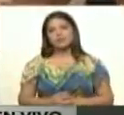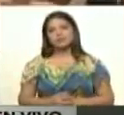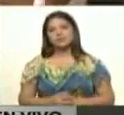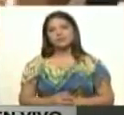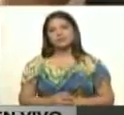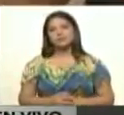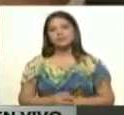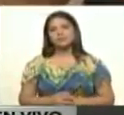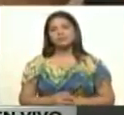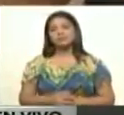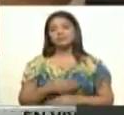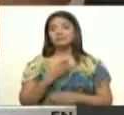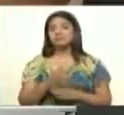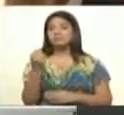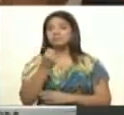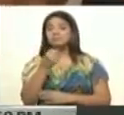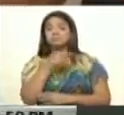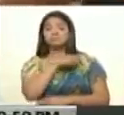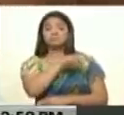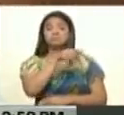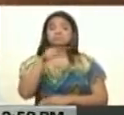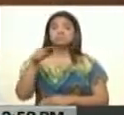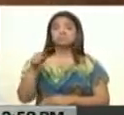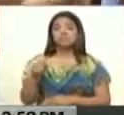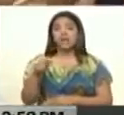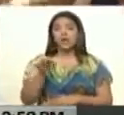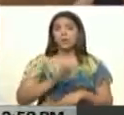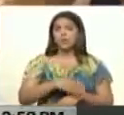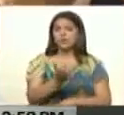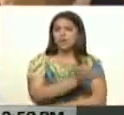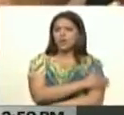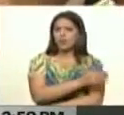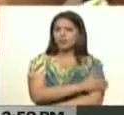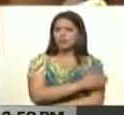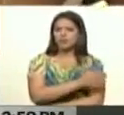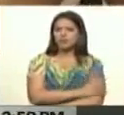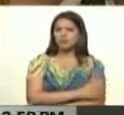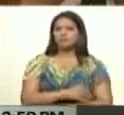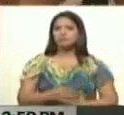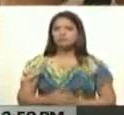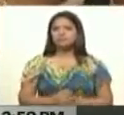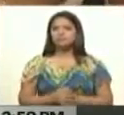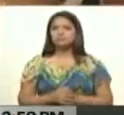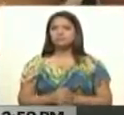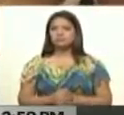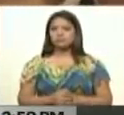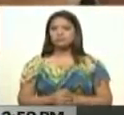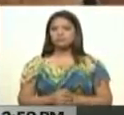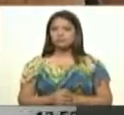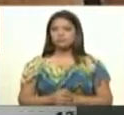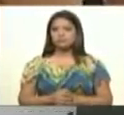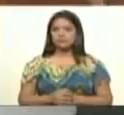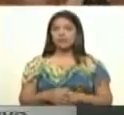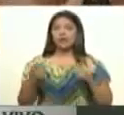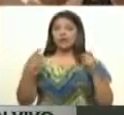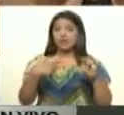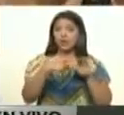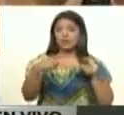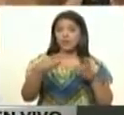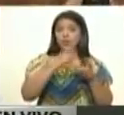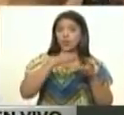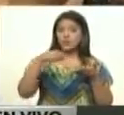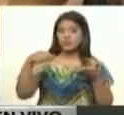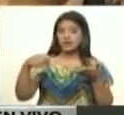Y allá aquellos que porque son de la derecha y le dieron un cheque en blanco a esa